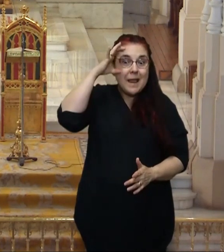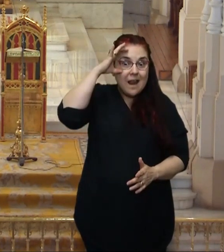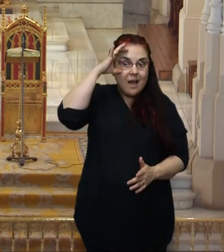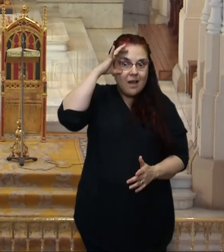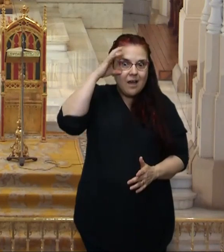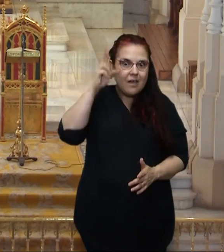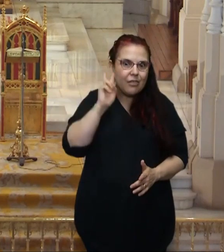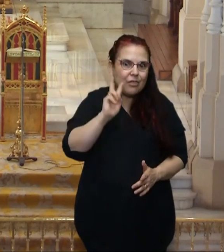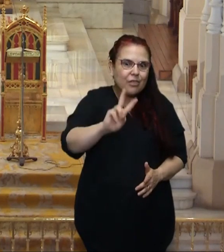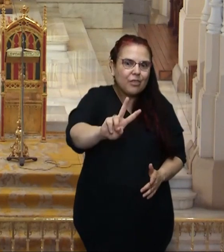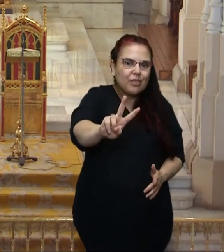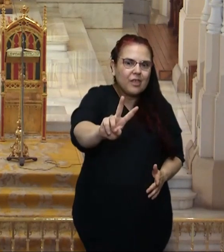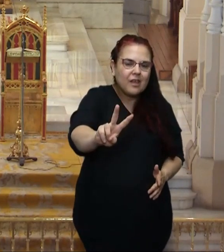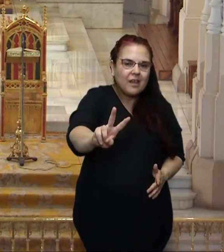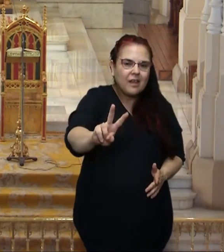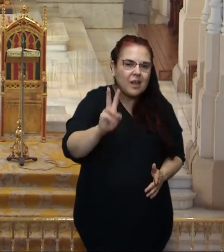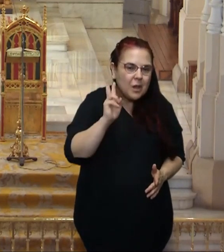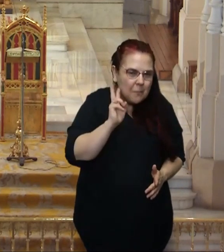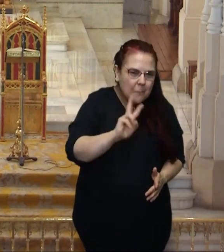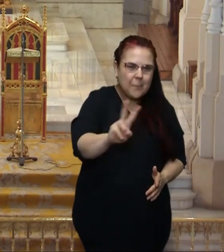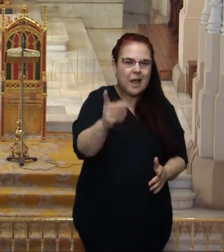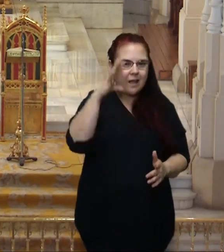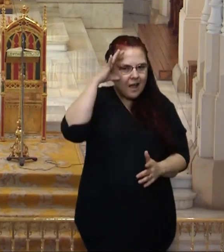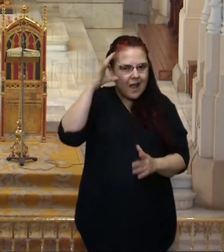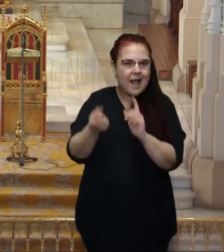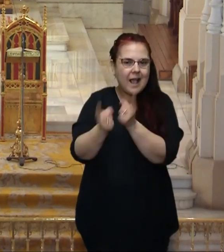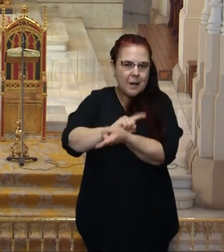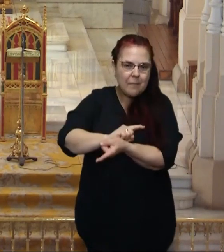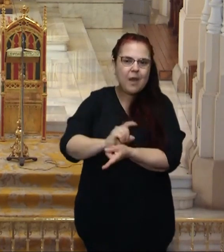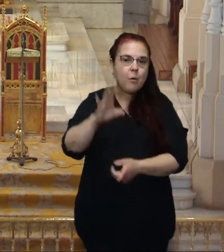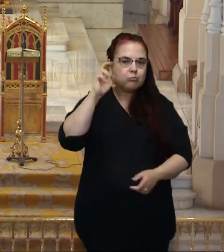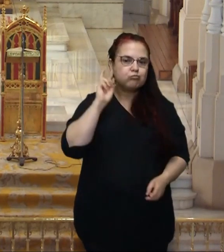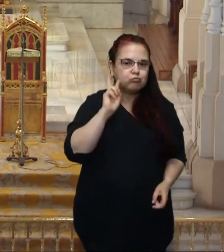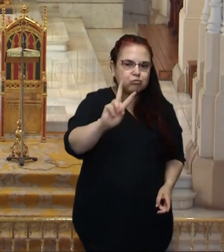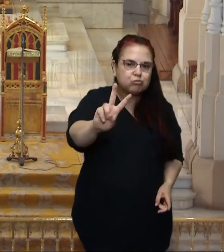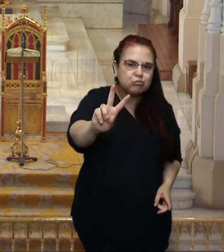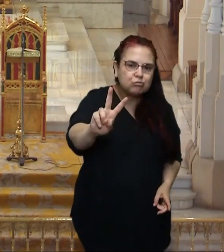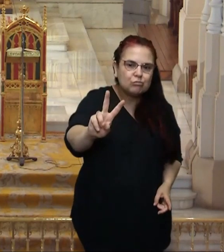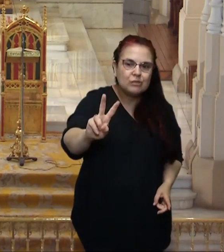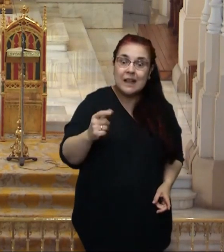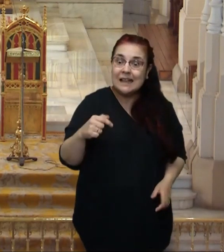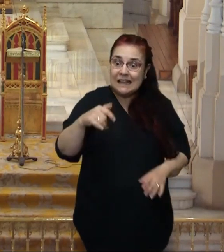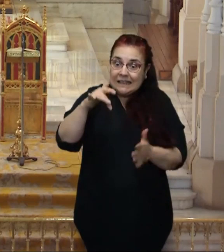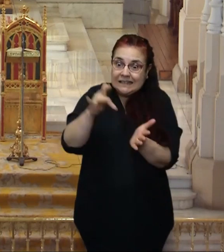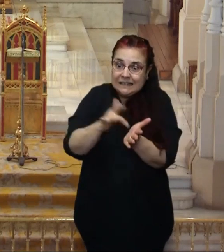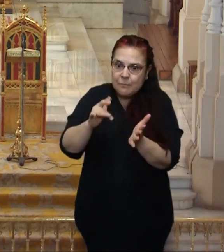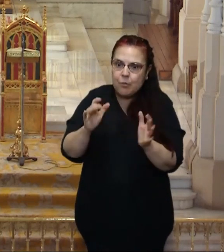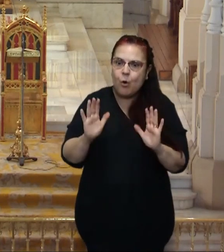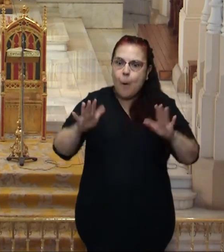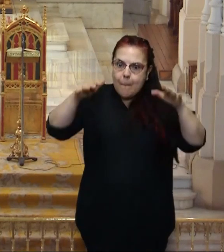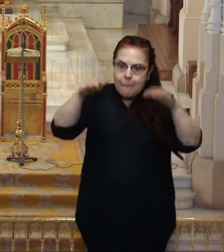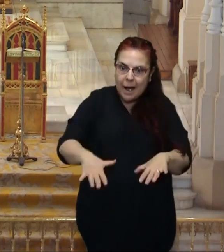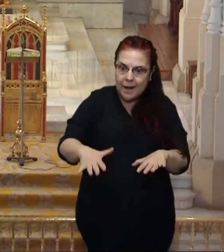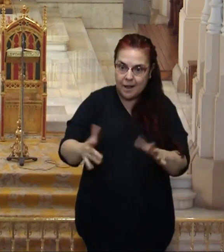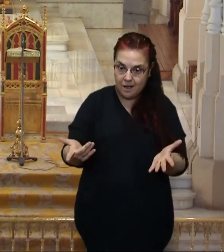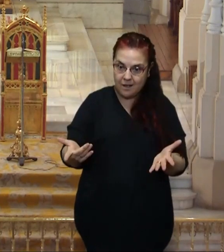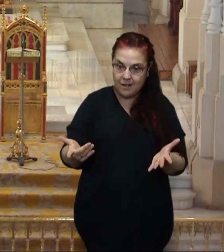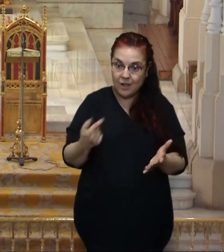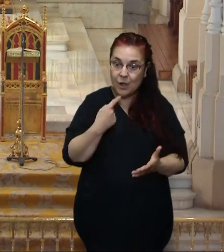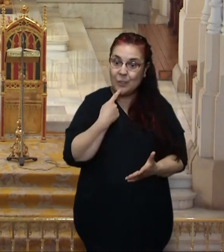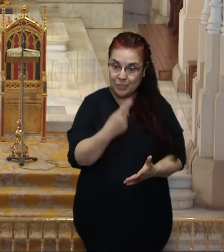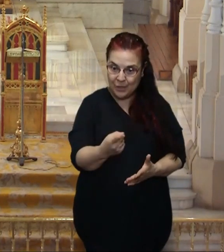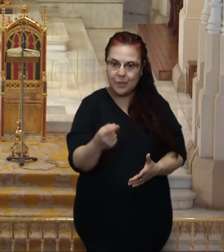contemplad. Parece que nos detenemos, que el tiempo se detiene. Y empieza así esta lectura de Isaías: